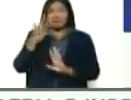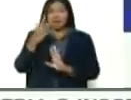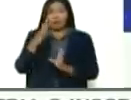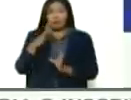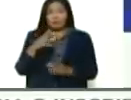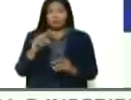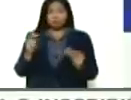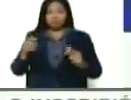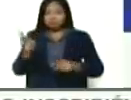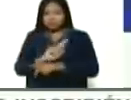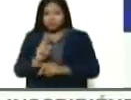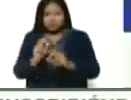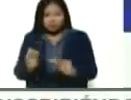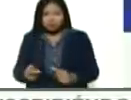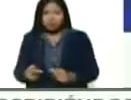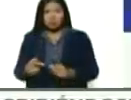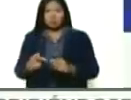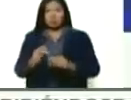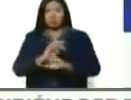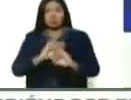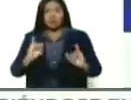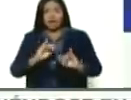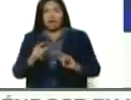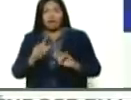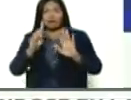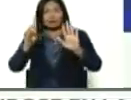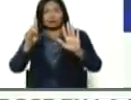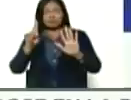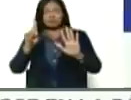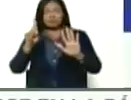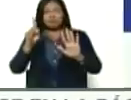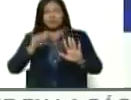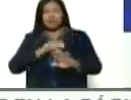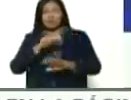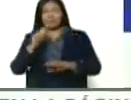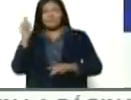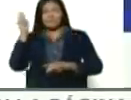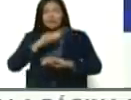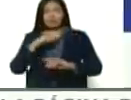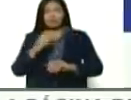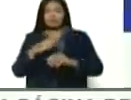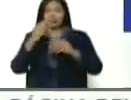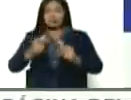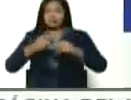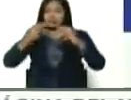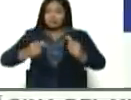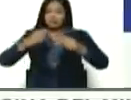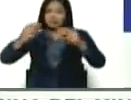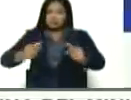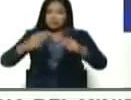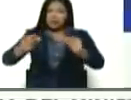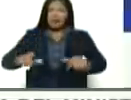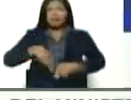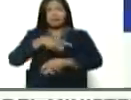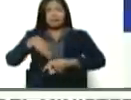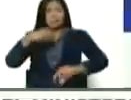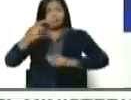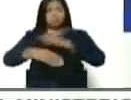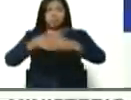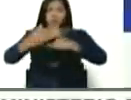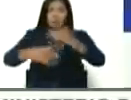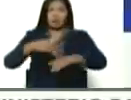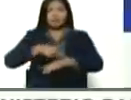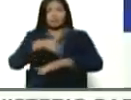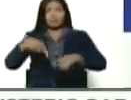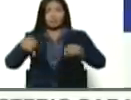y miren ya llega el mes número 6 cabalgando el tiempo se va los tiempos se han acelerado en esta época